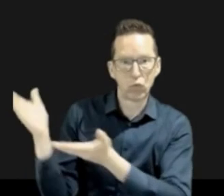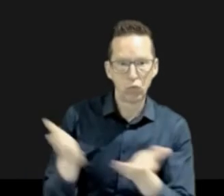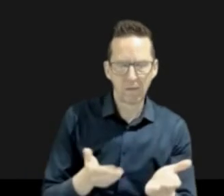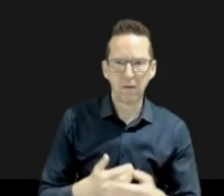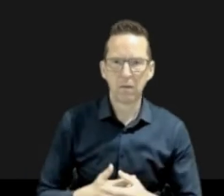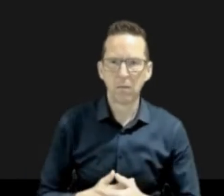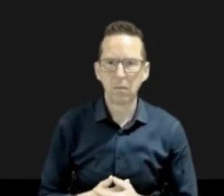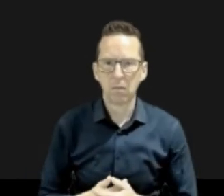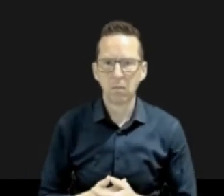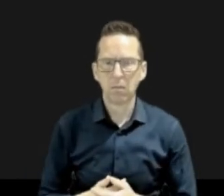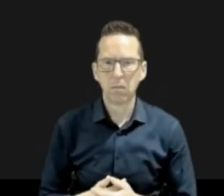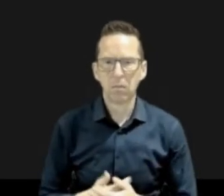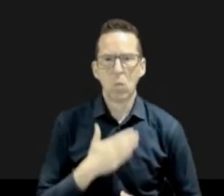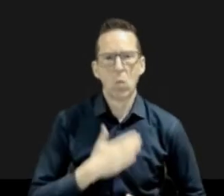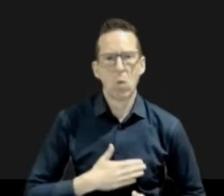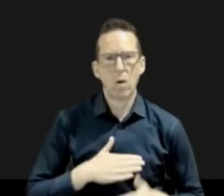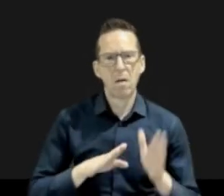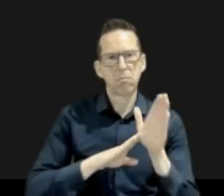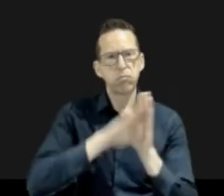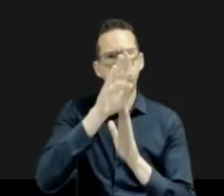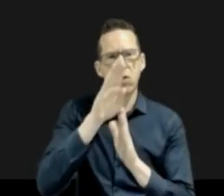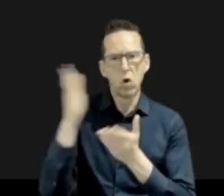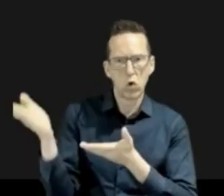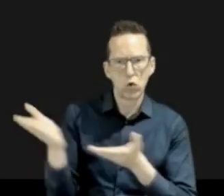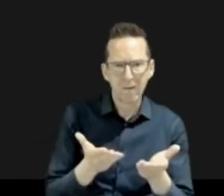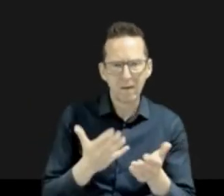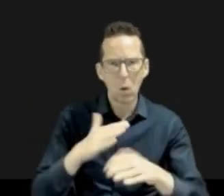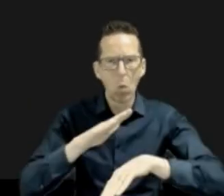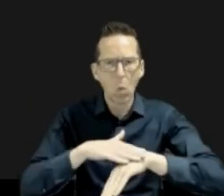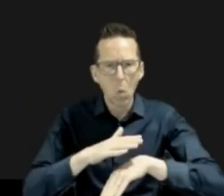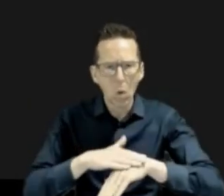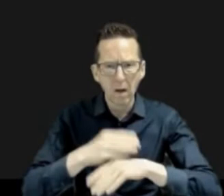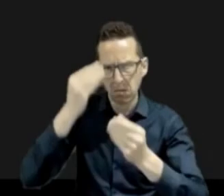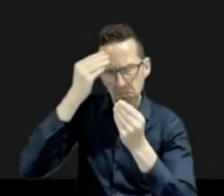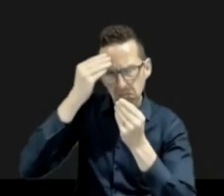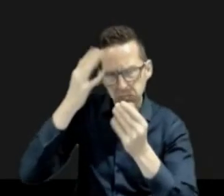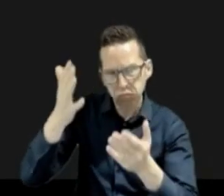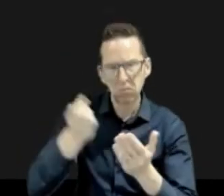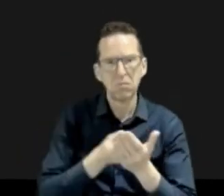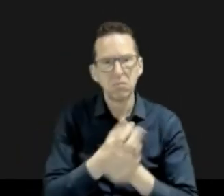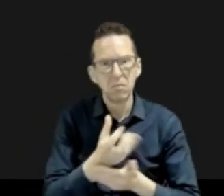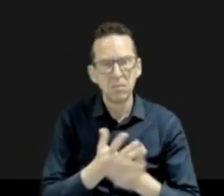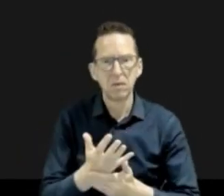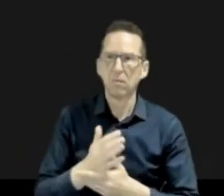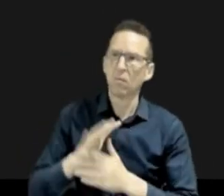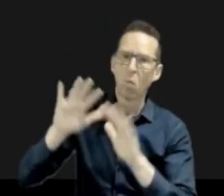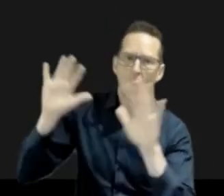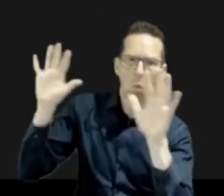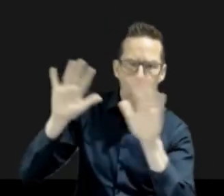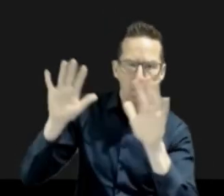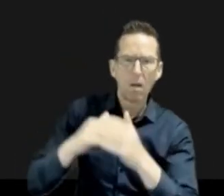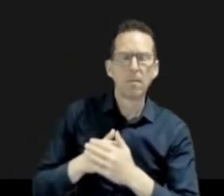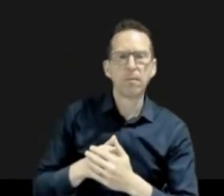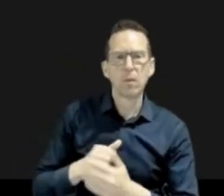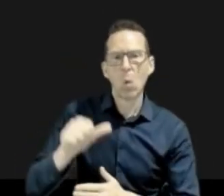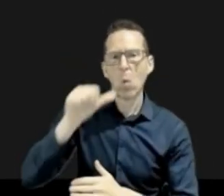tiempo el clima el agua el océano y el medio ambiente bajo